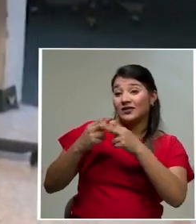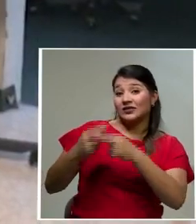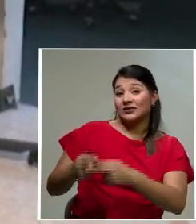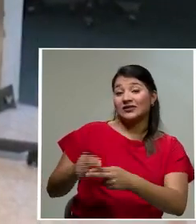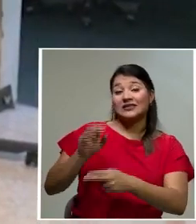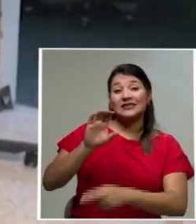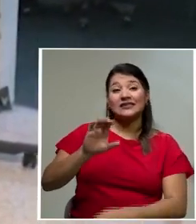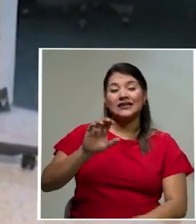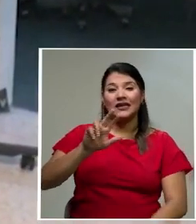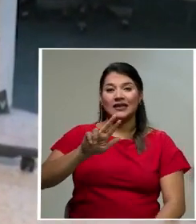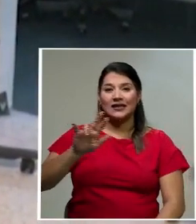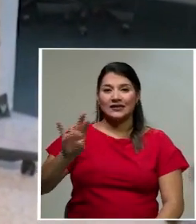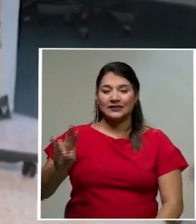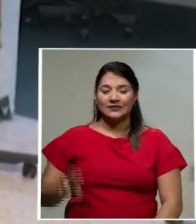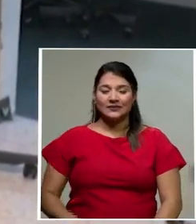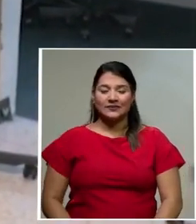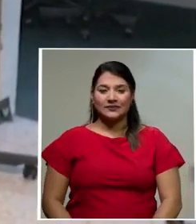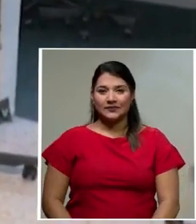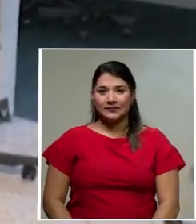C37.